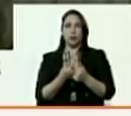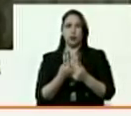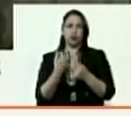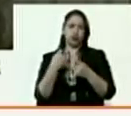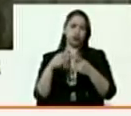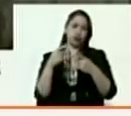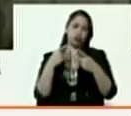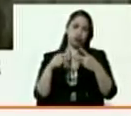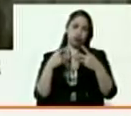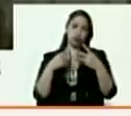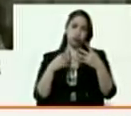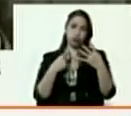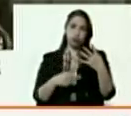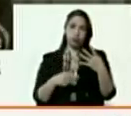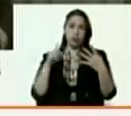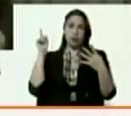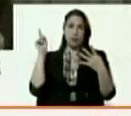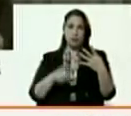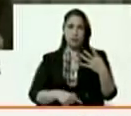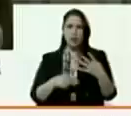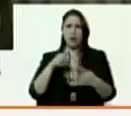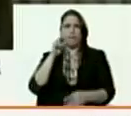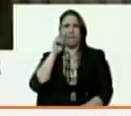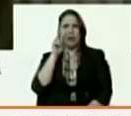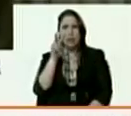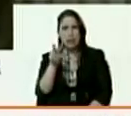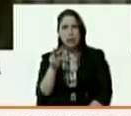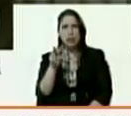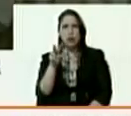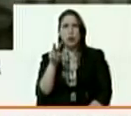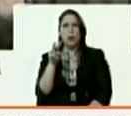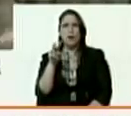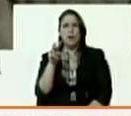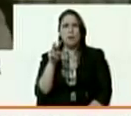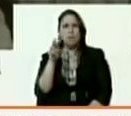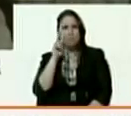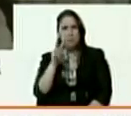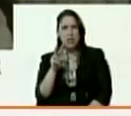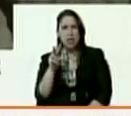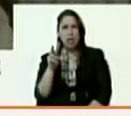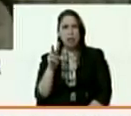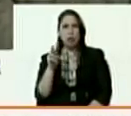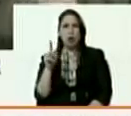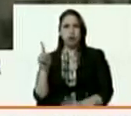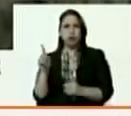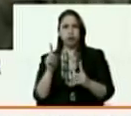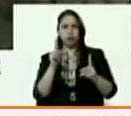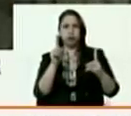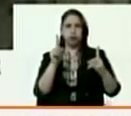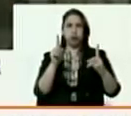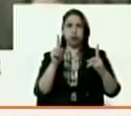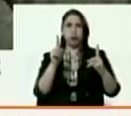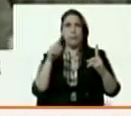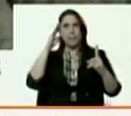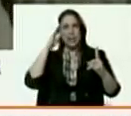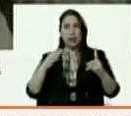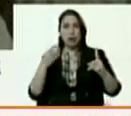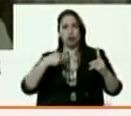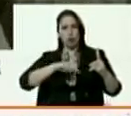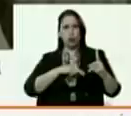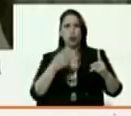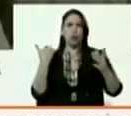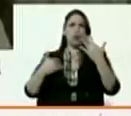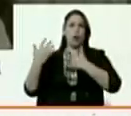multidimensional. Y por supuesto se ha venido asomando la amenaza militar. Nosotros tuvimos aquí hace más de 100